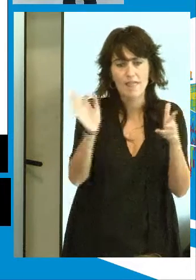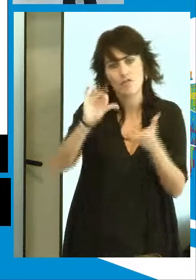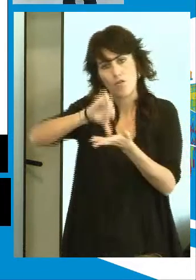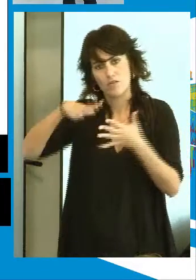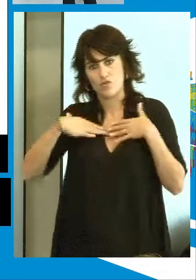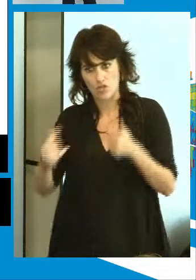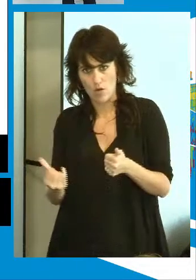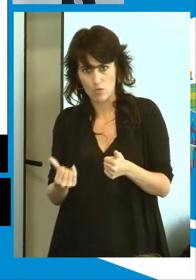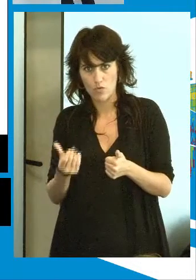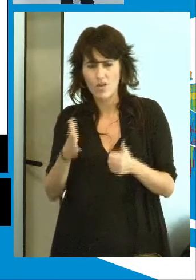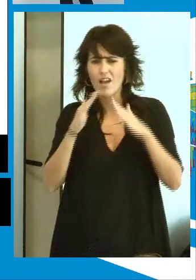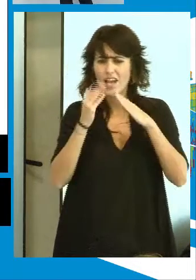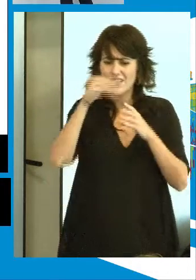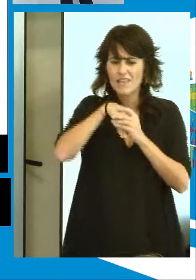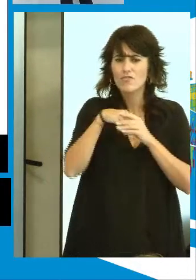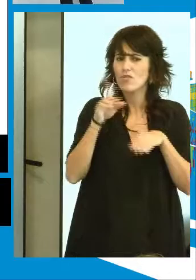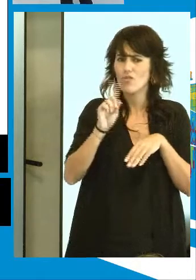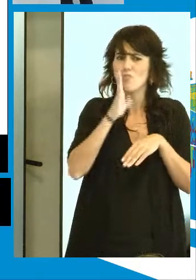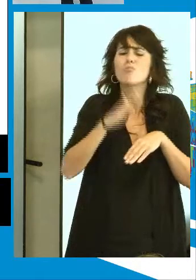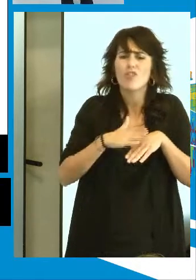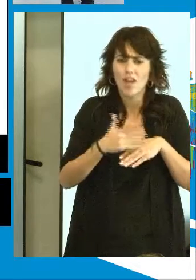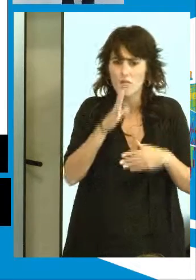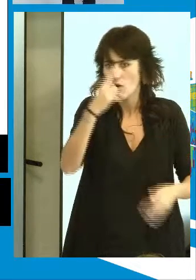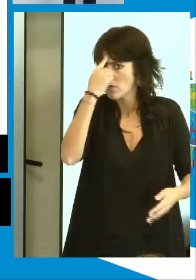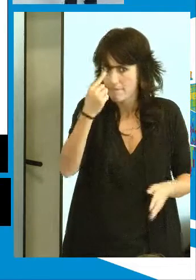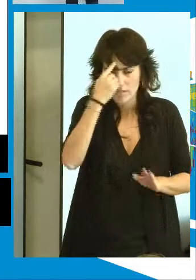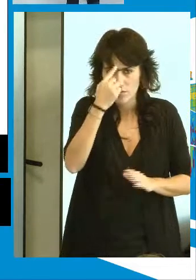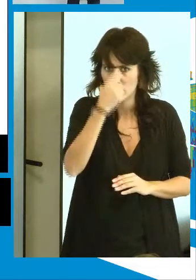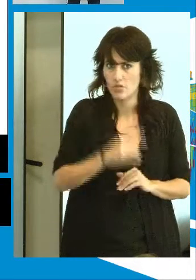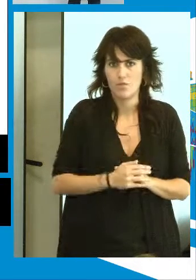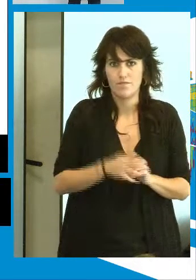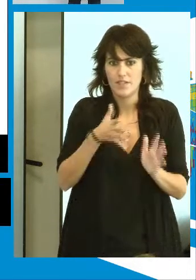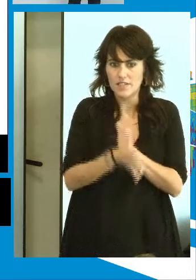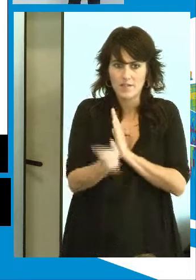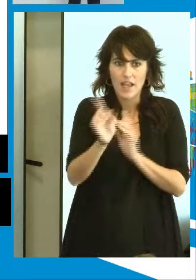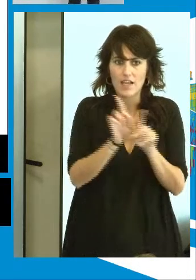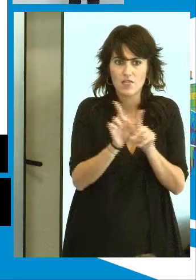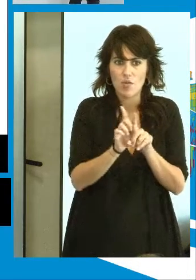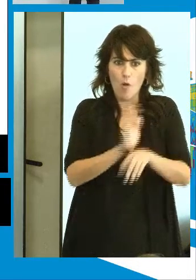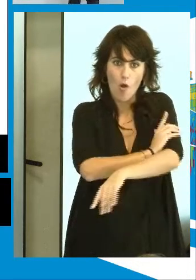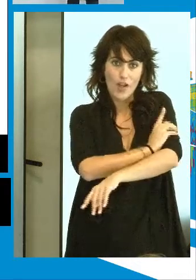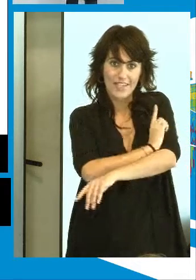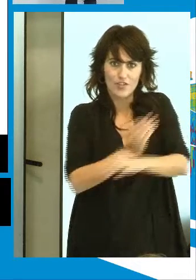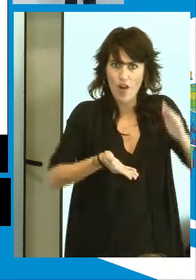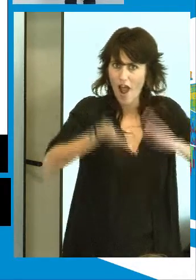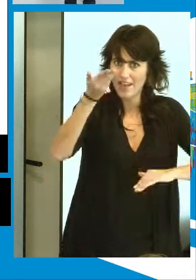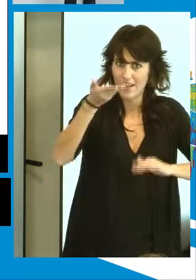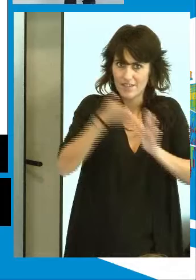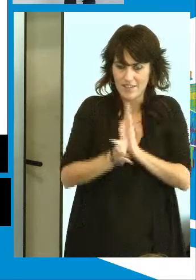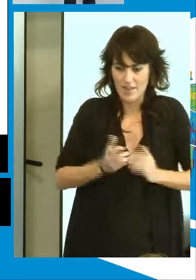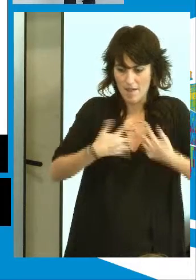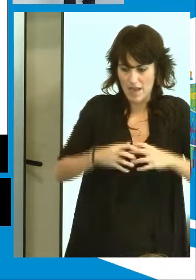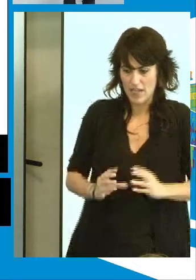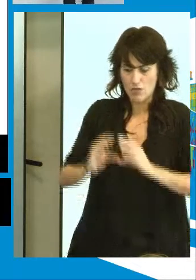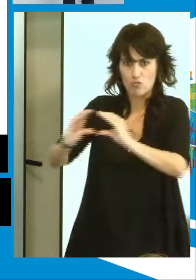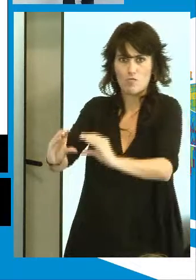salud. ¿Por qué no en el domicilio? Porque se obsesionan. Es como si alguien tiene la tensión alta, le das un tensiómetro,